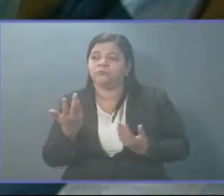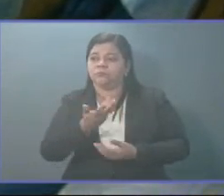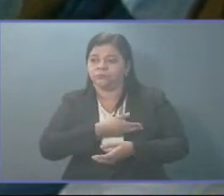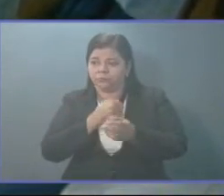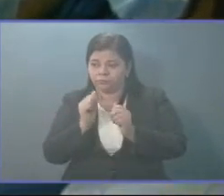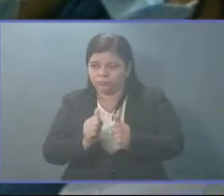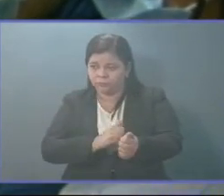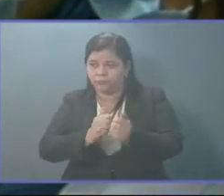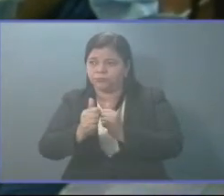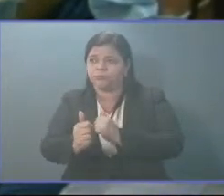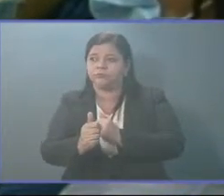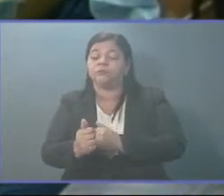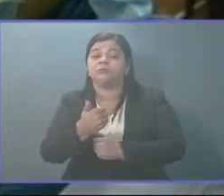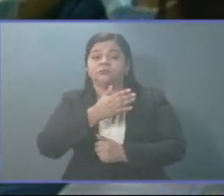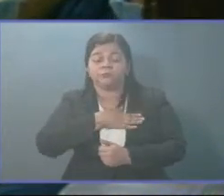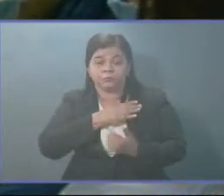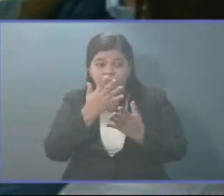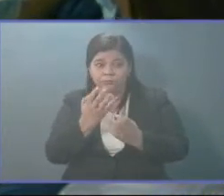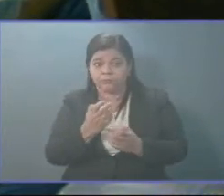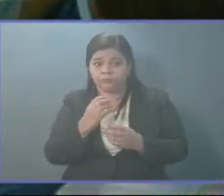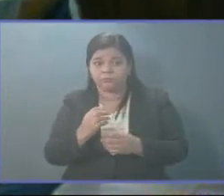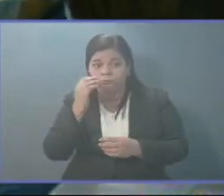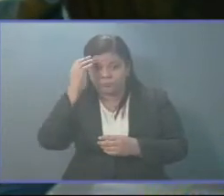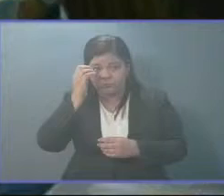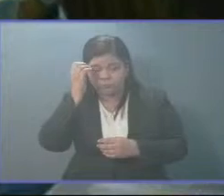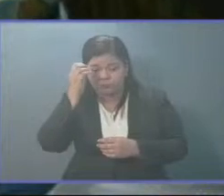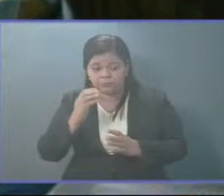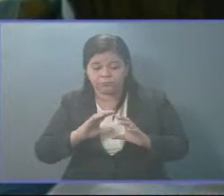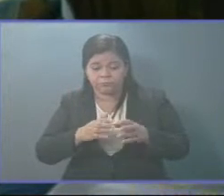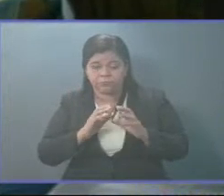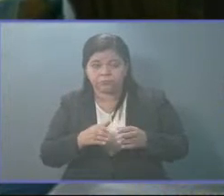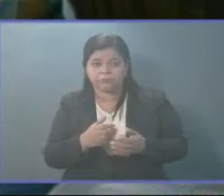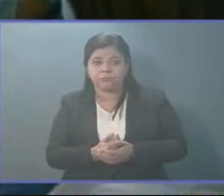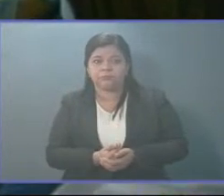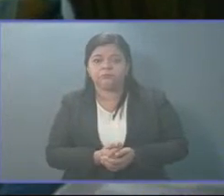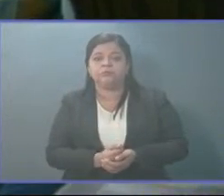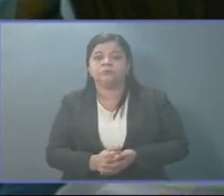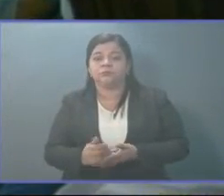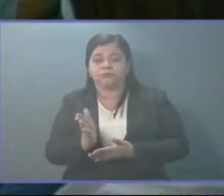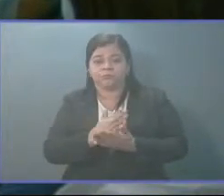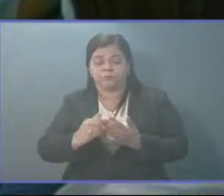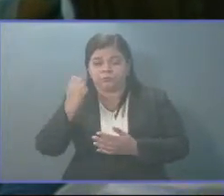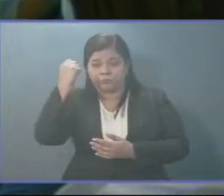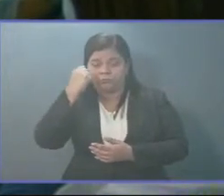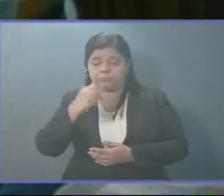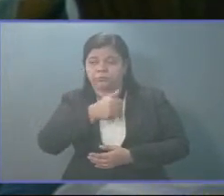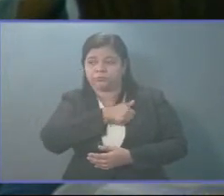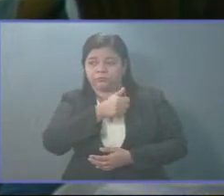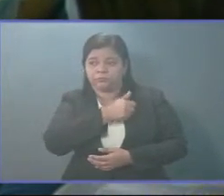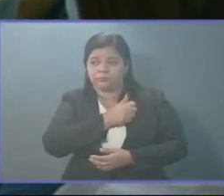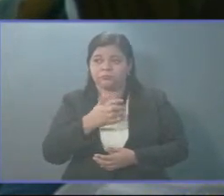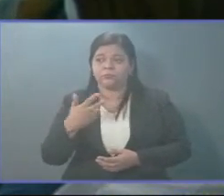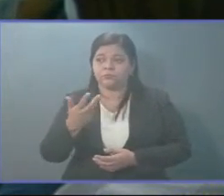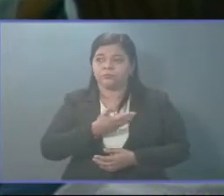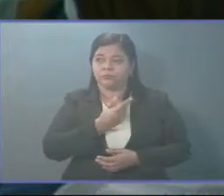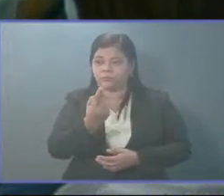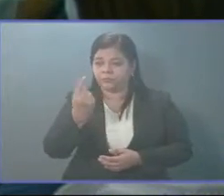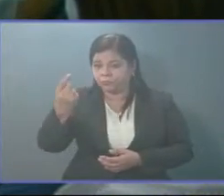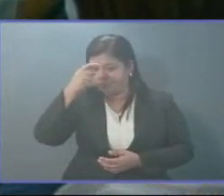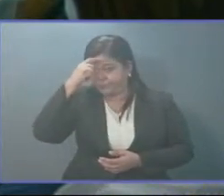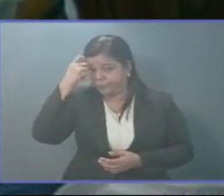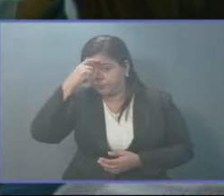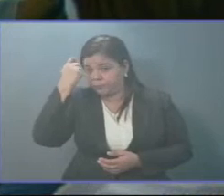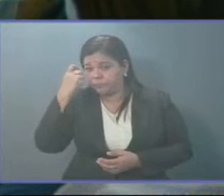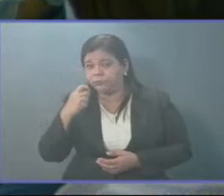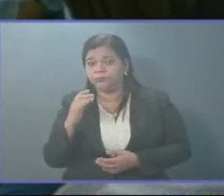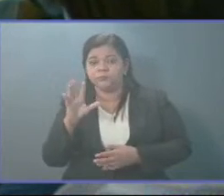avanzar, porque sí me gustaría que en esta comisión dejemos ese legado tan importante a nuestros trabajadores,